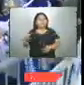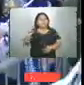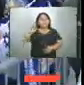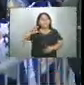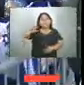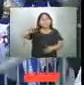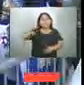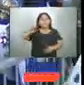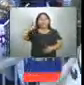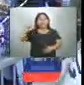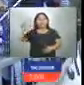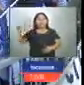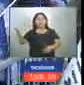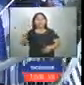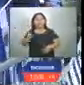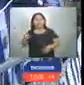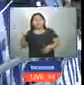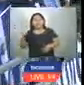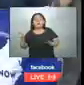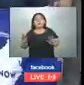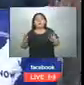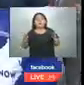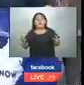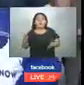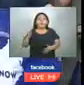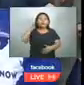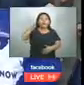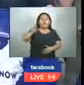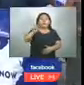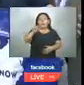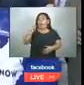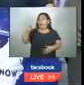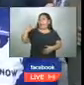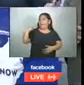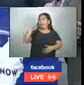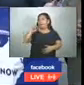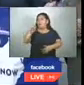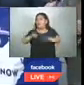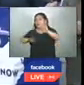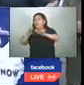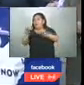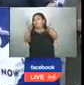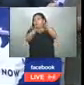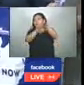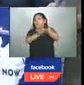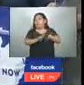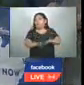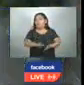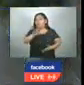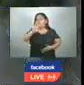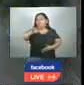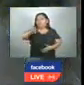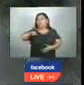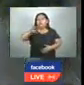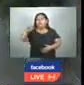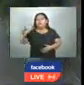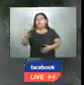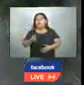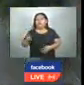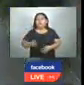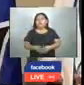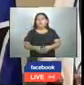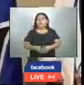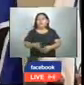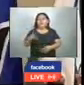millones de salvadoreños y para las elecciones del 2019 solo se empadronaron 5 mil personas. Estamos